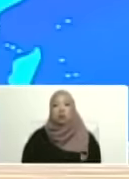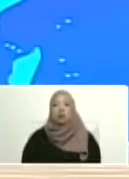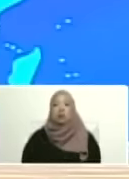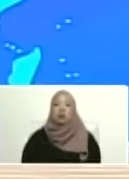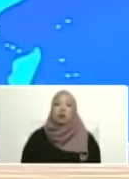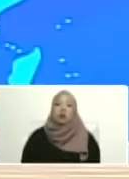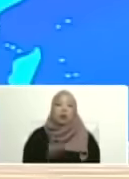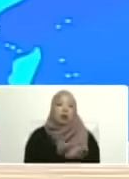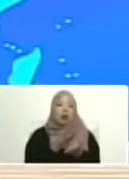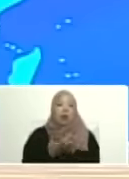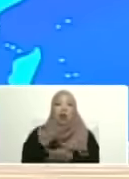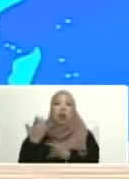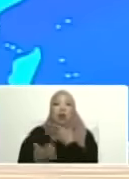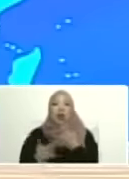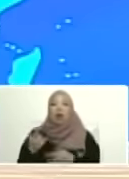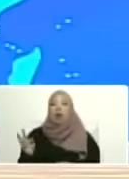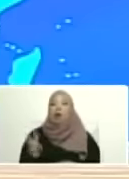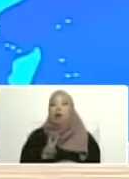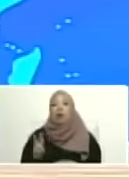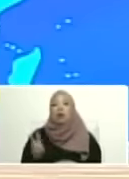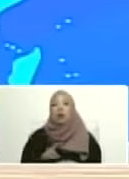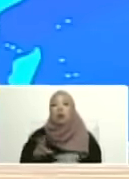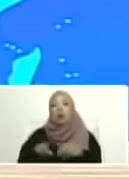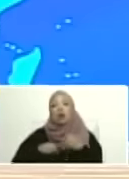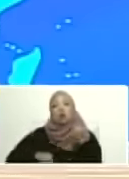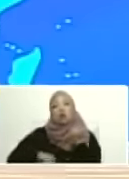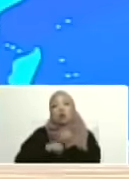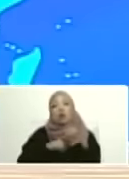Son muchos elementos que tiene Venezuela a su favor